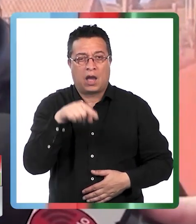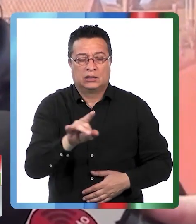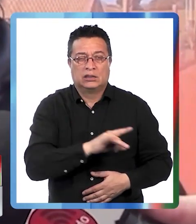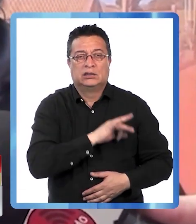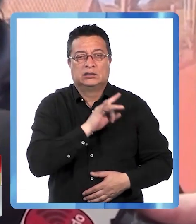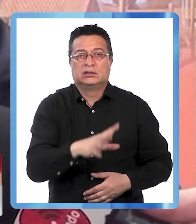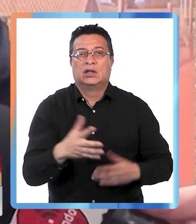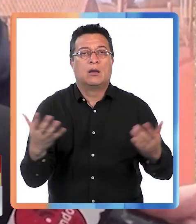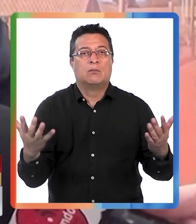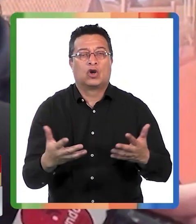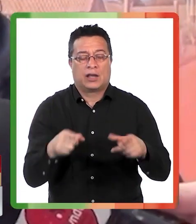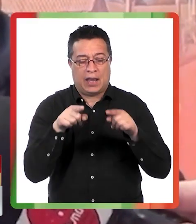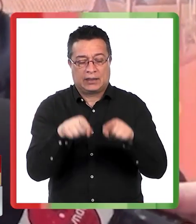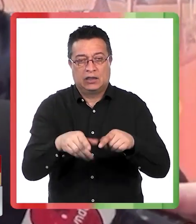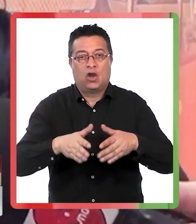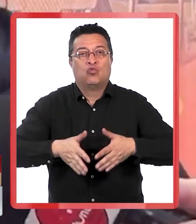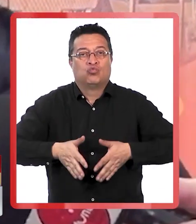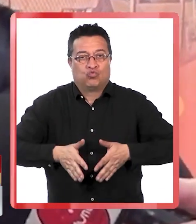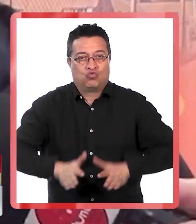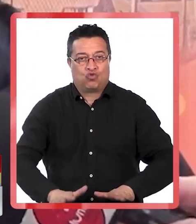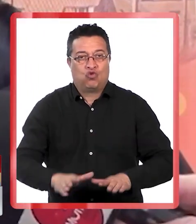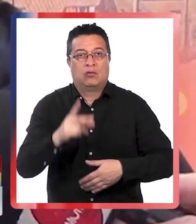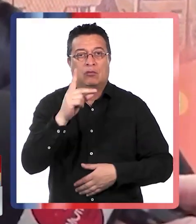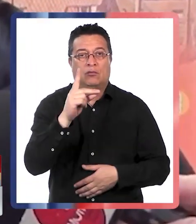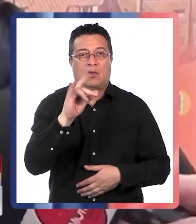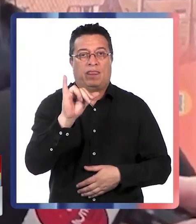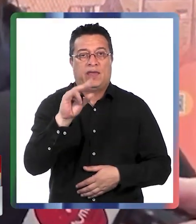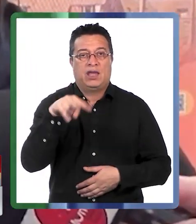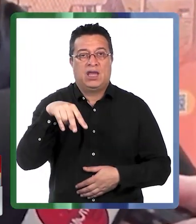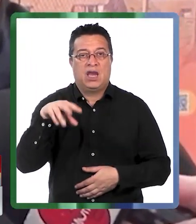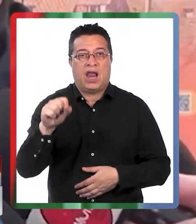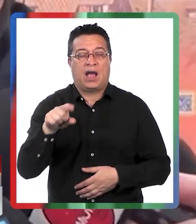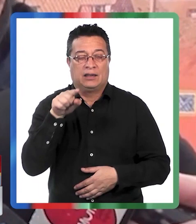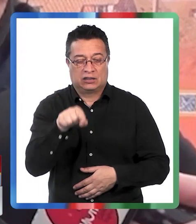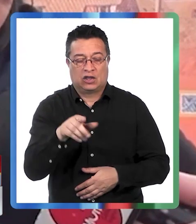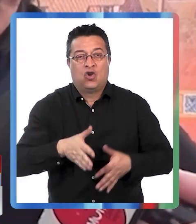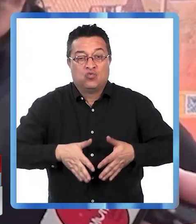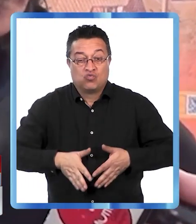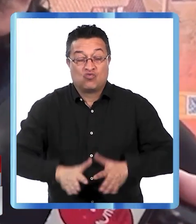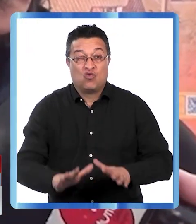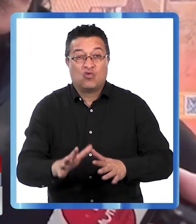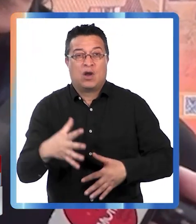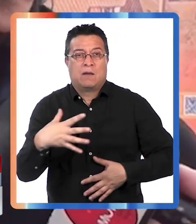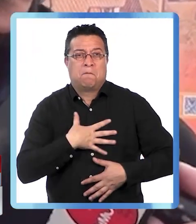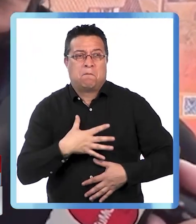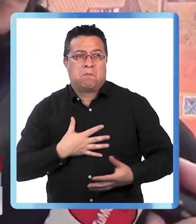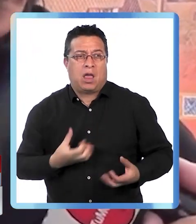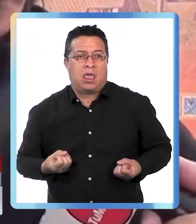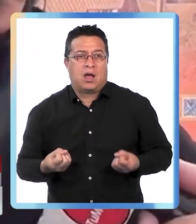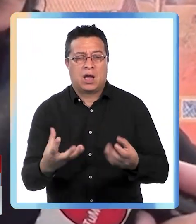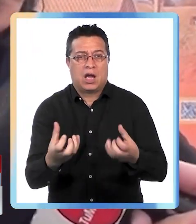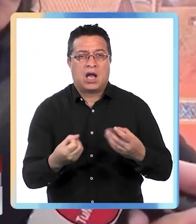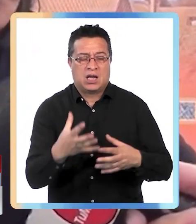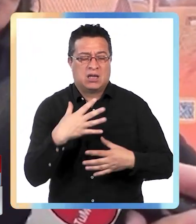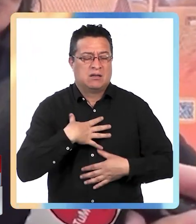ya que acá nace la DINA, de acá nace el terror, acá nace el